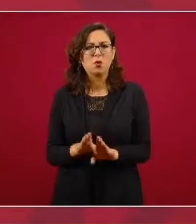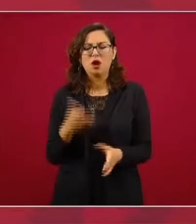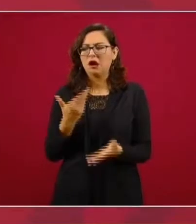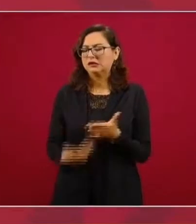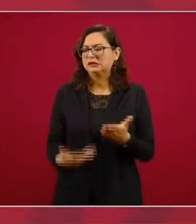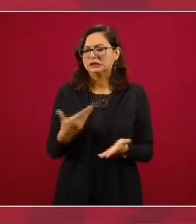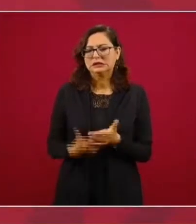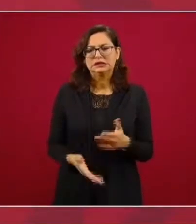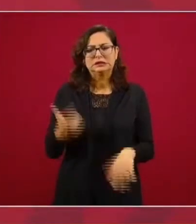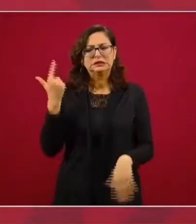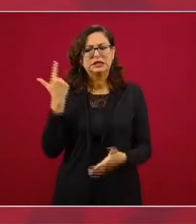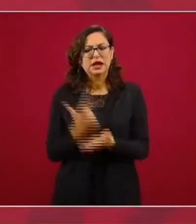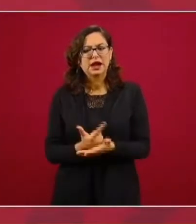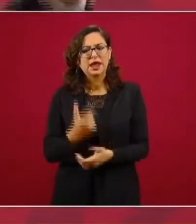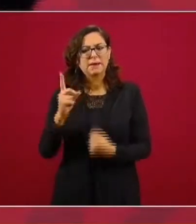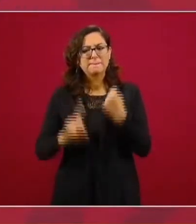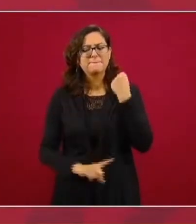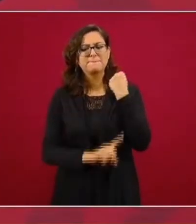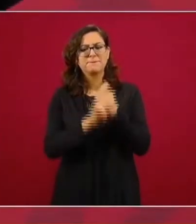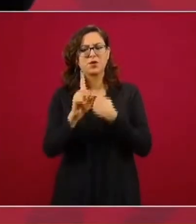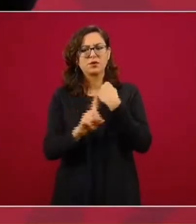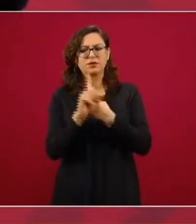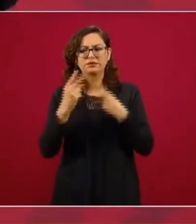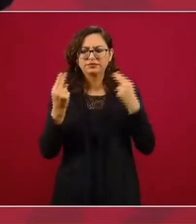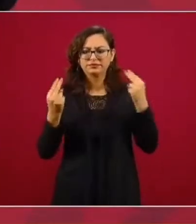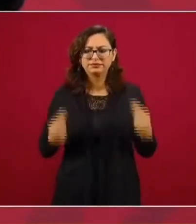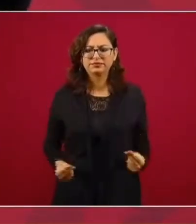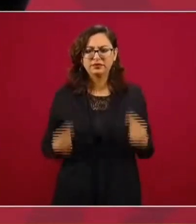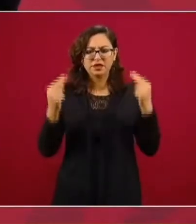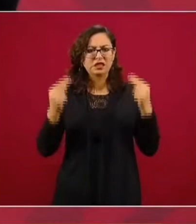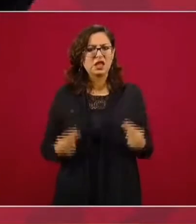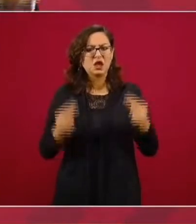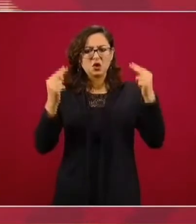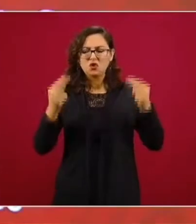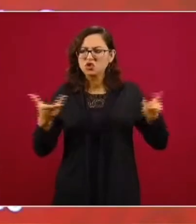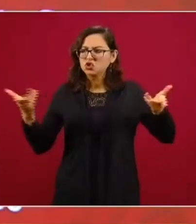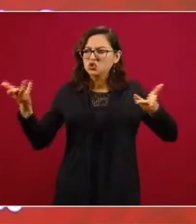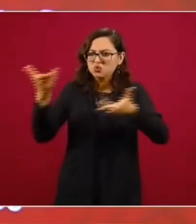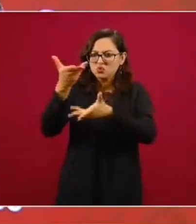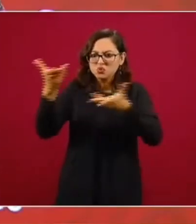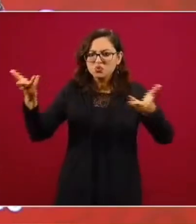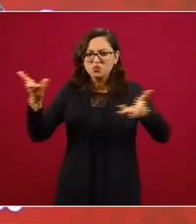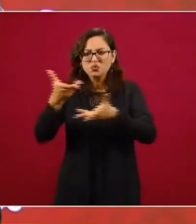extremos de que se hacían estos negocios arriba